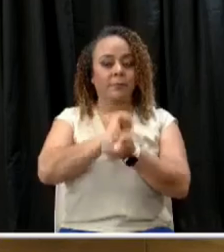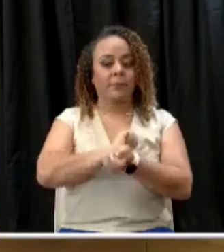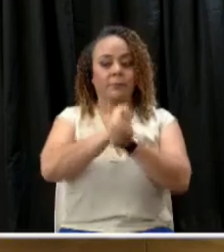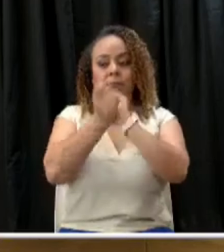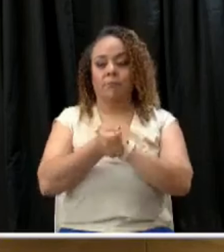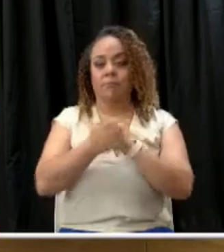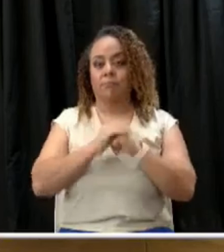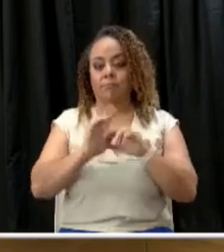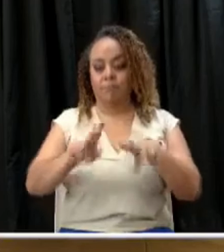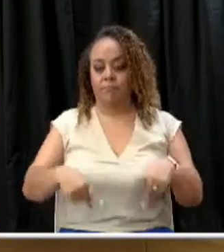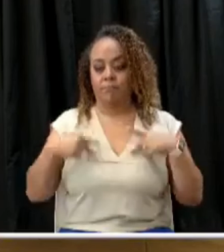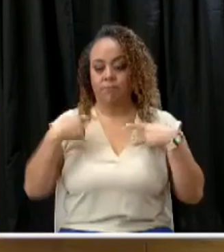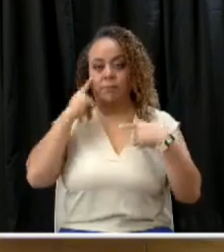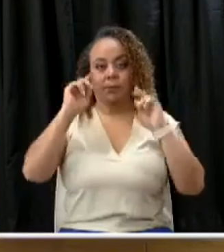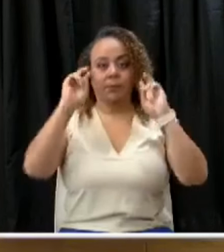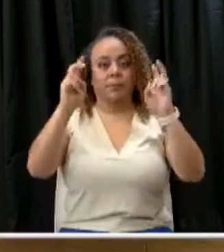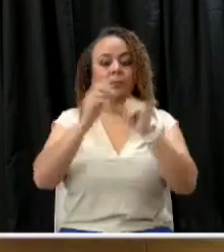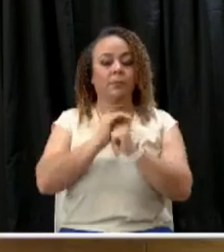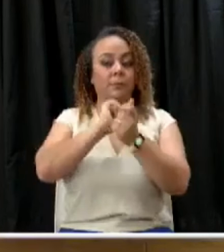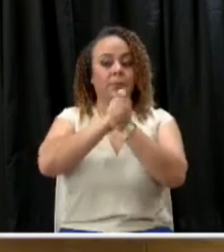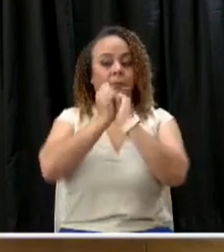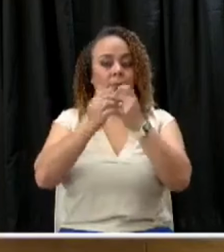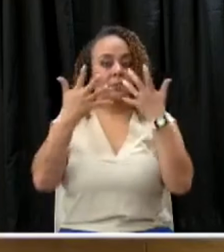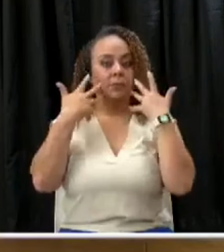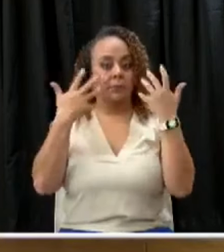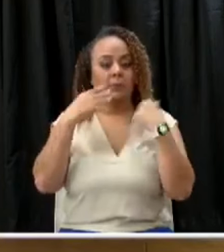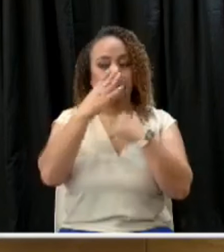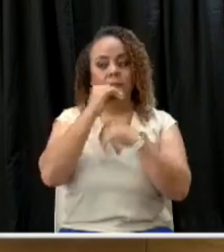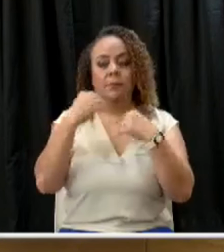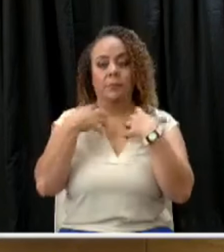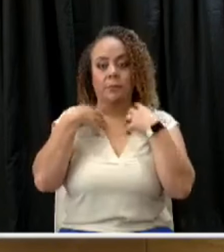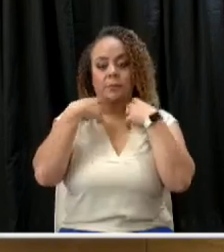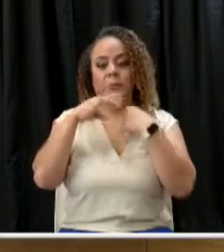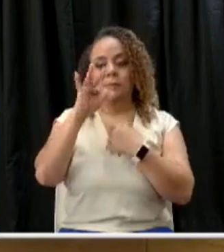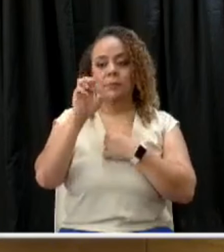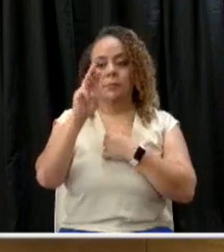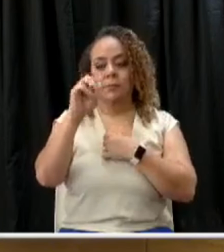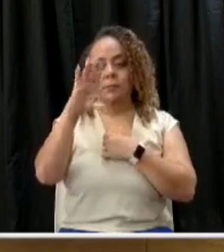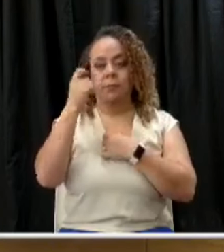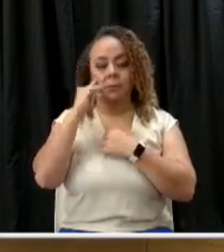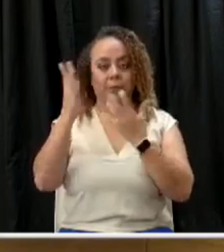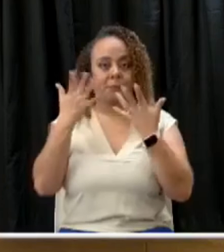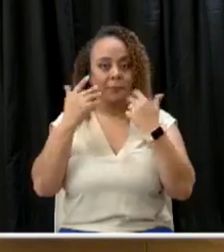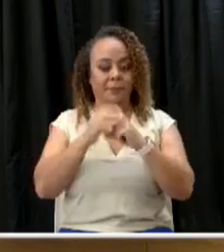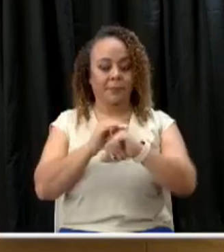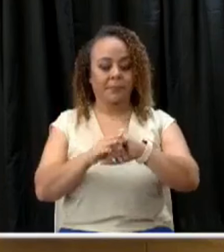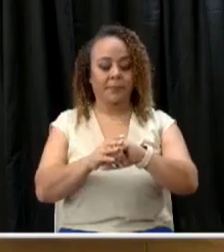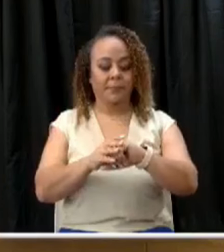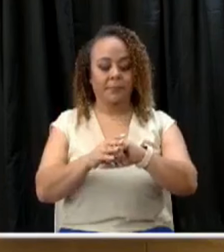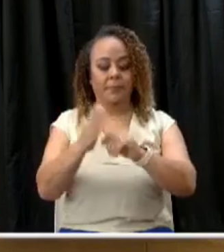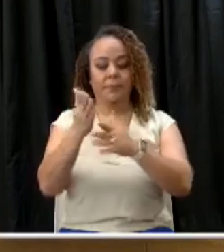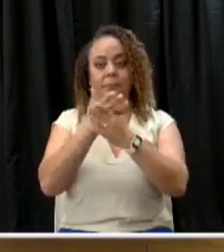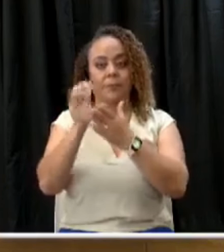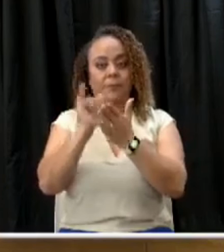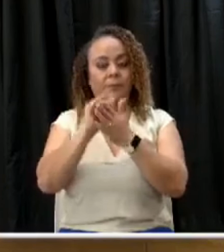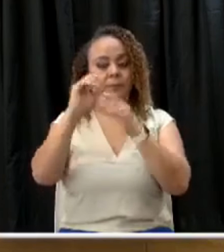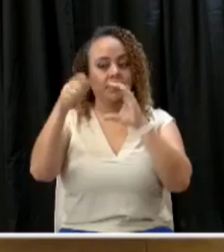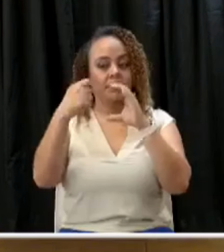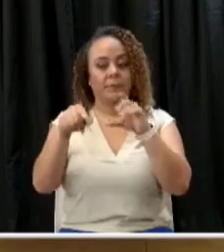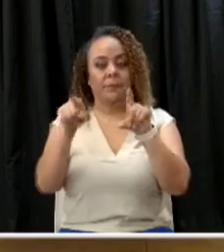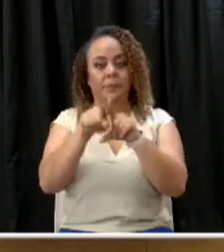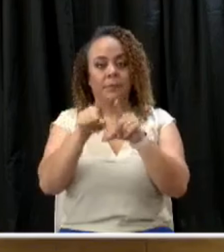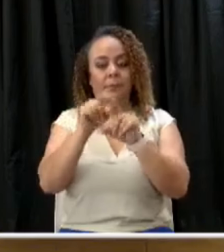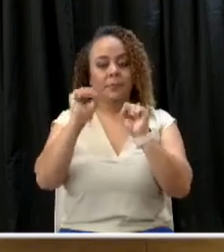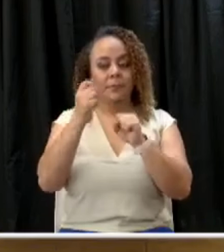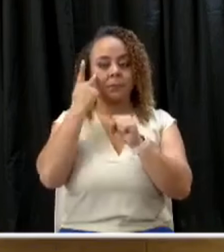que enfrentamos por el tema del cambio climático y el estrés térmico por calor. Así que les vamos a compartir este video que también está